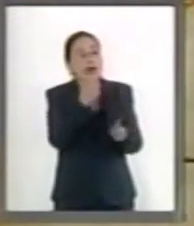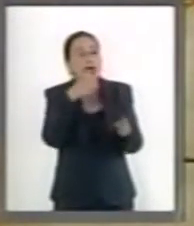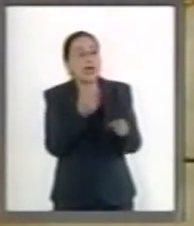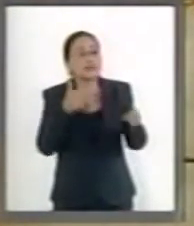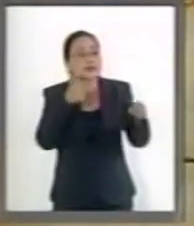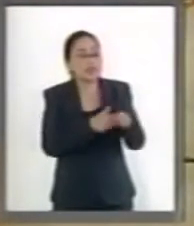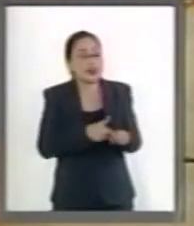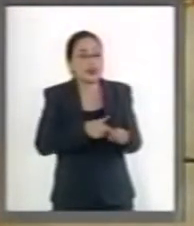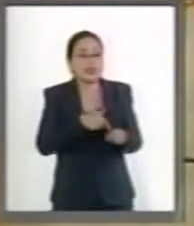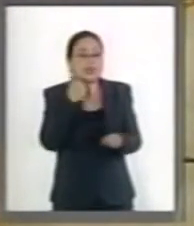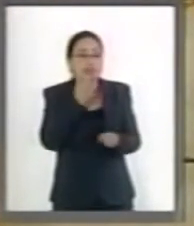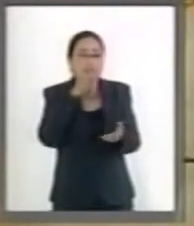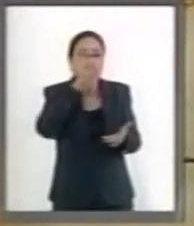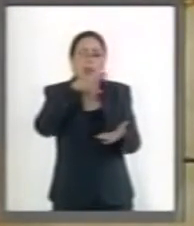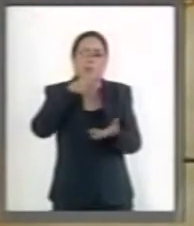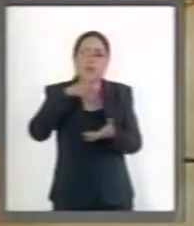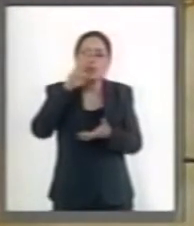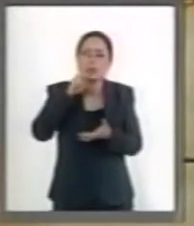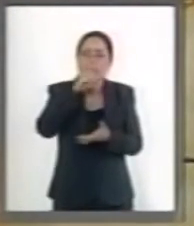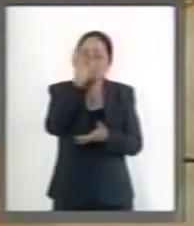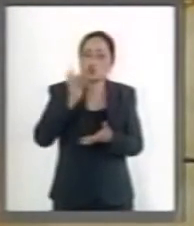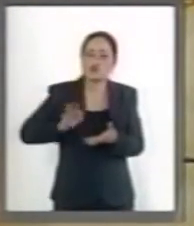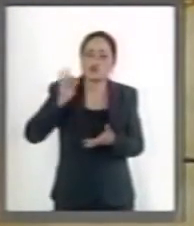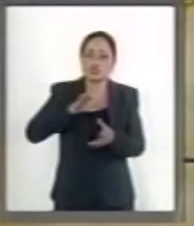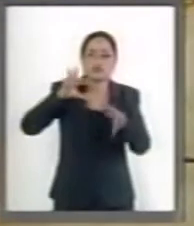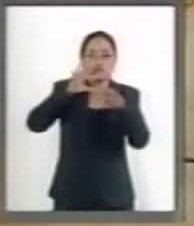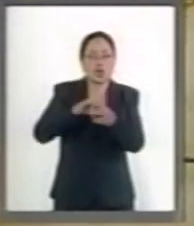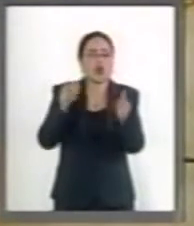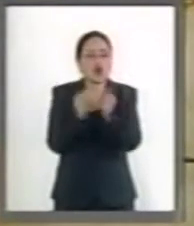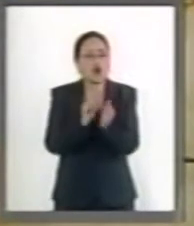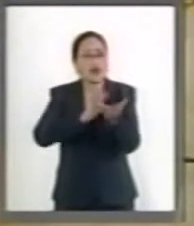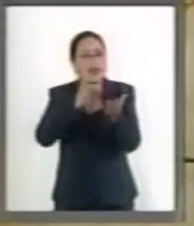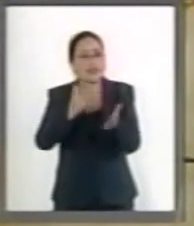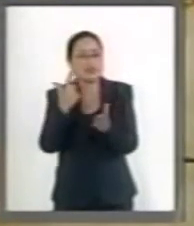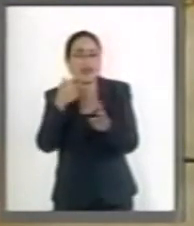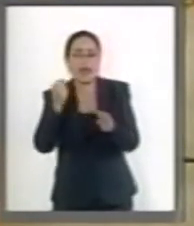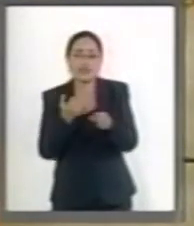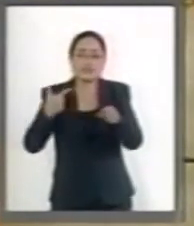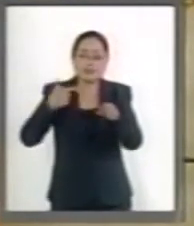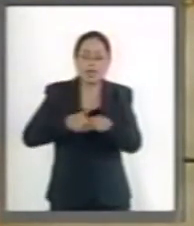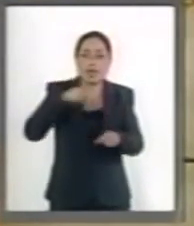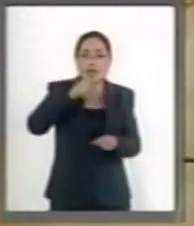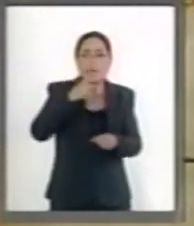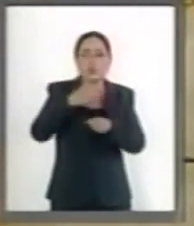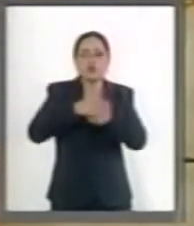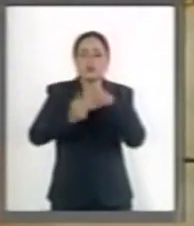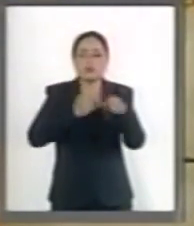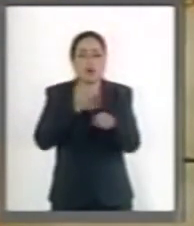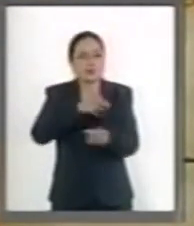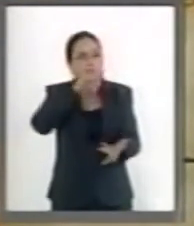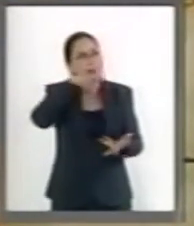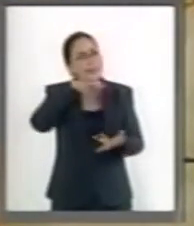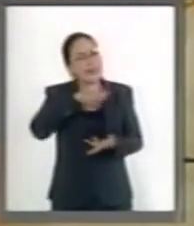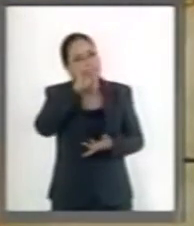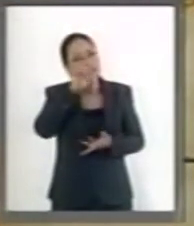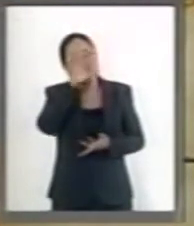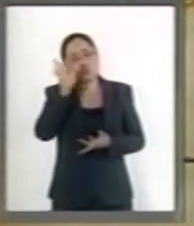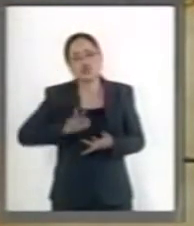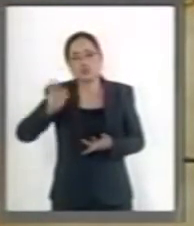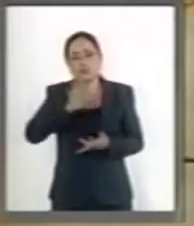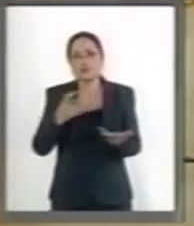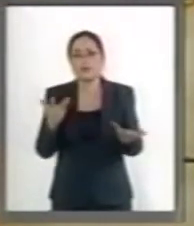el gobierno recaudar vía las gasolinas para el año que entra. Entonces,